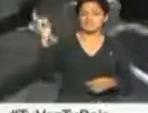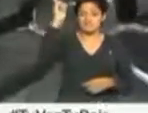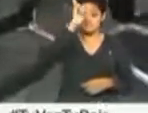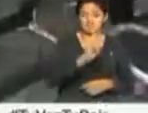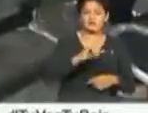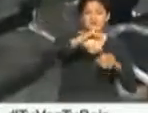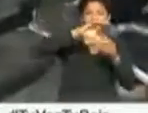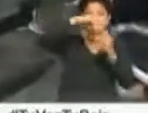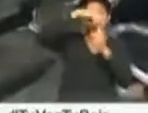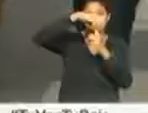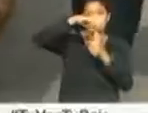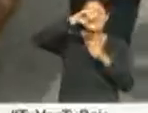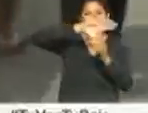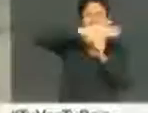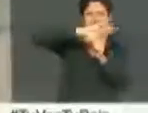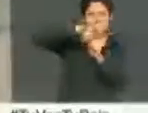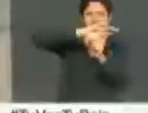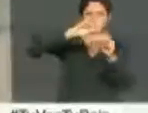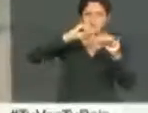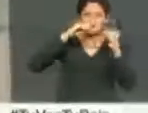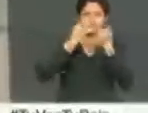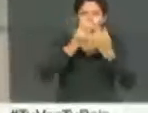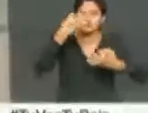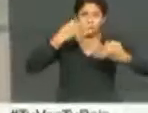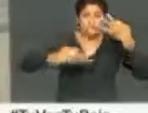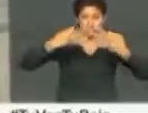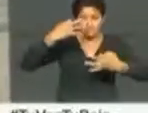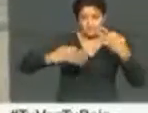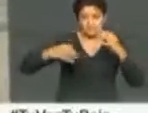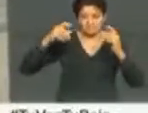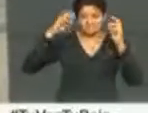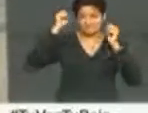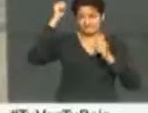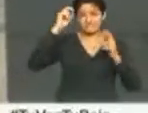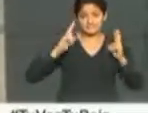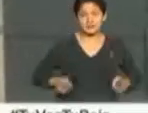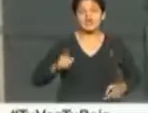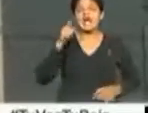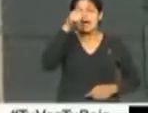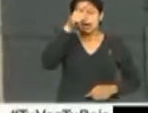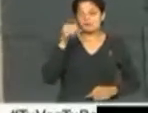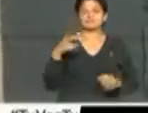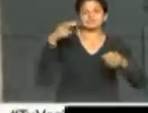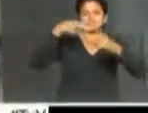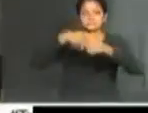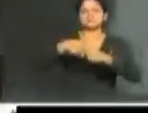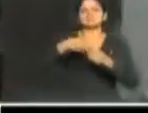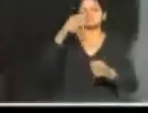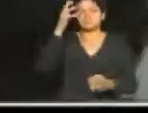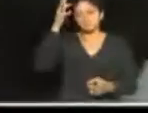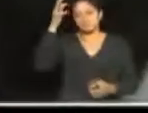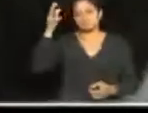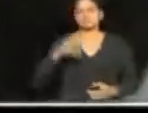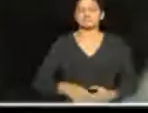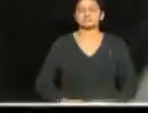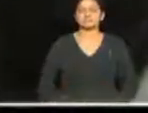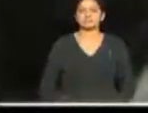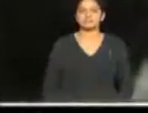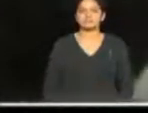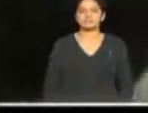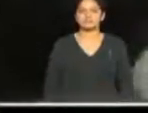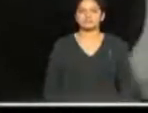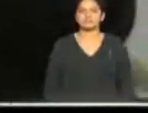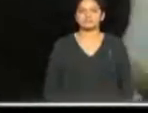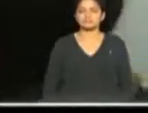de sesiones de la Corte Interamericana de Derechos Humanos que se realiza en la sede de la Unión de Naciones Suramericanas, UNASUR.